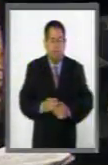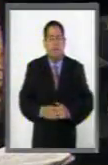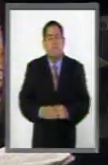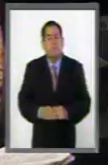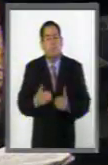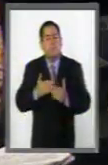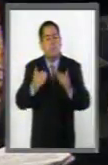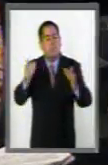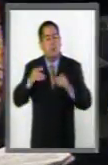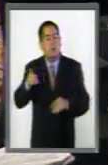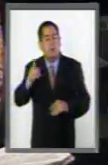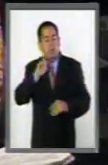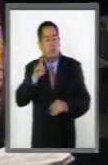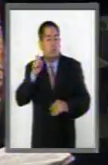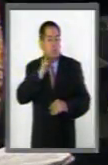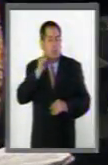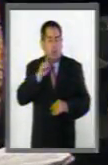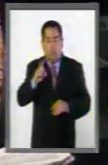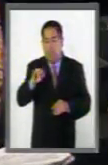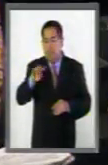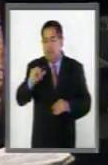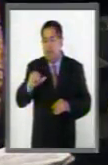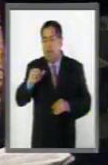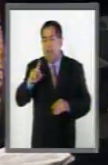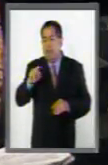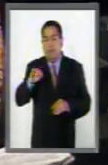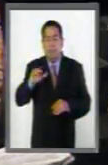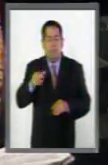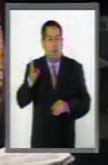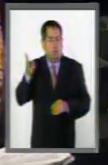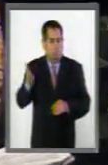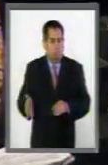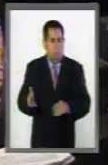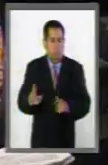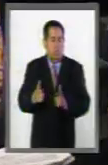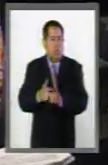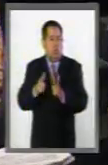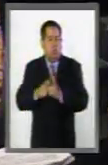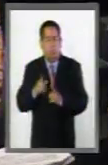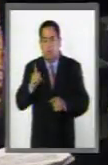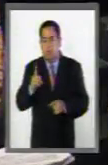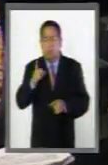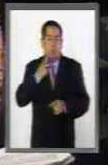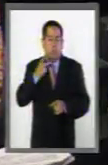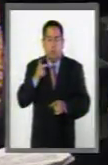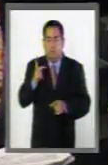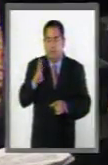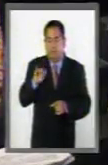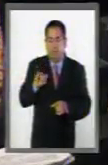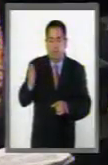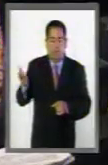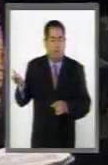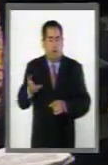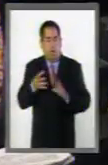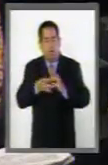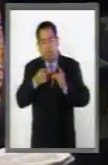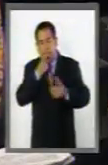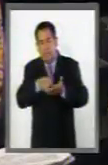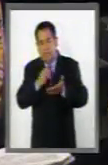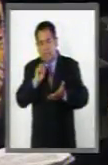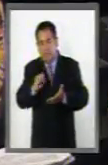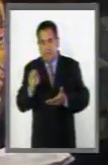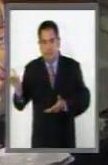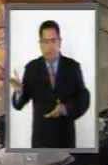Tiene ahora el uso de la palabra la senadora Diva Adamira Gastelum Bajo, del Partido Revolucionario Institucional, para hablar a favor del